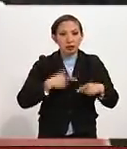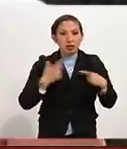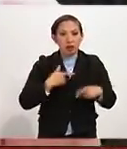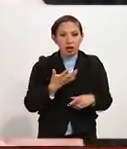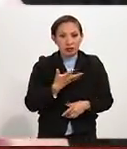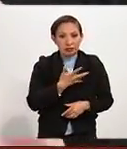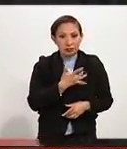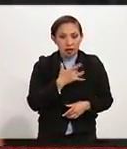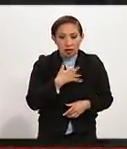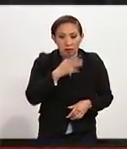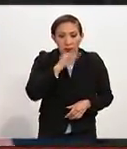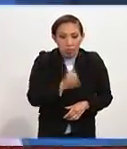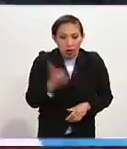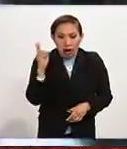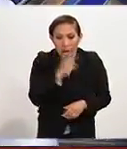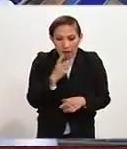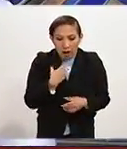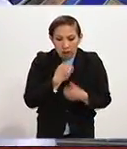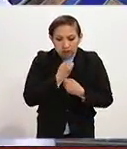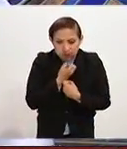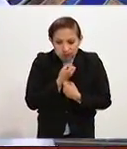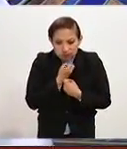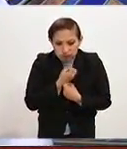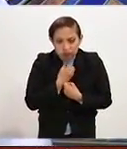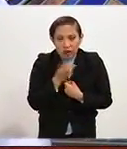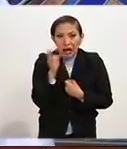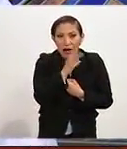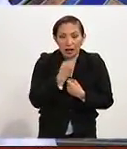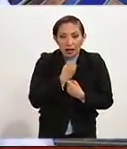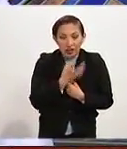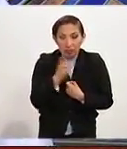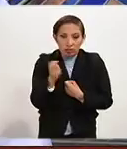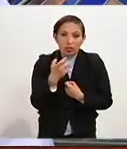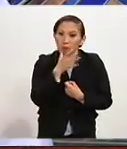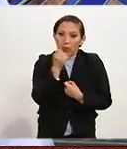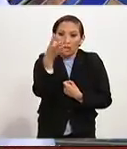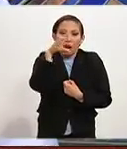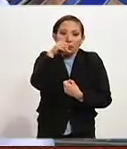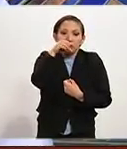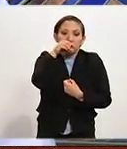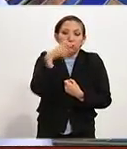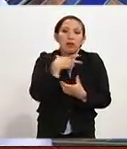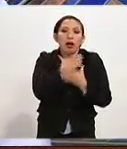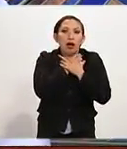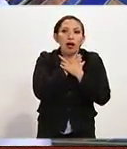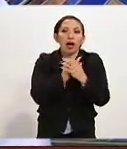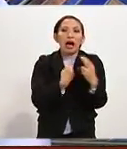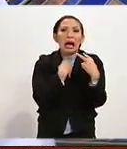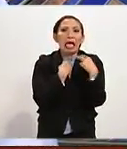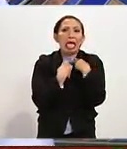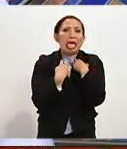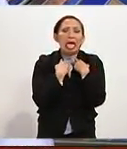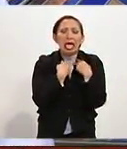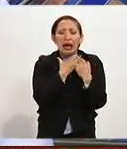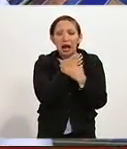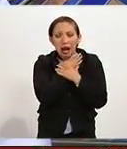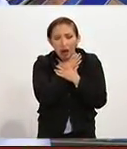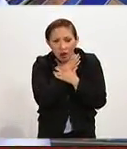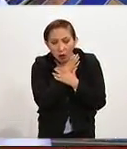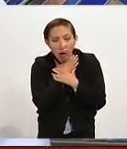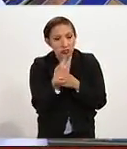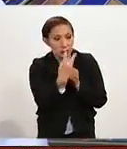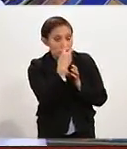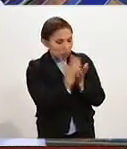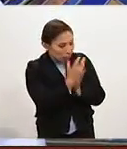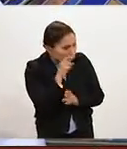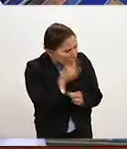a tener imposibilidad para poder sacar el aire y por ende, pues tampoco lo pueden meter y se va a